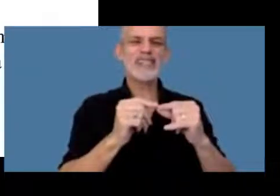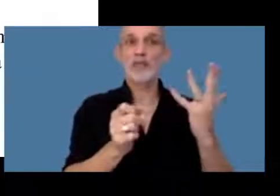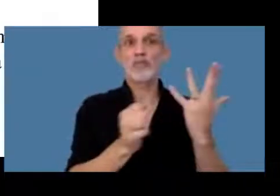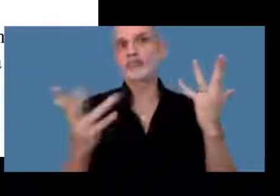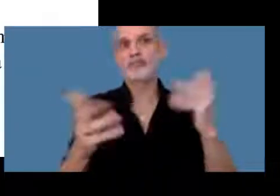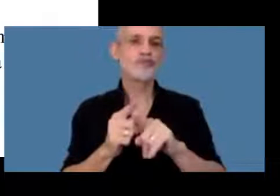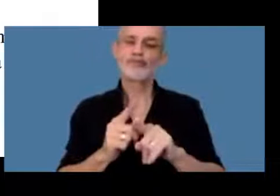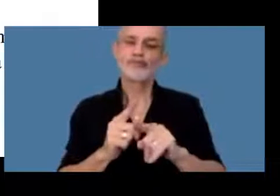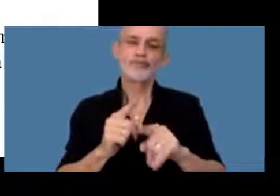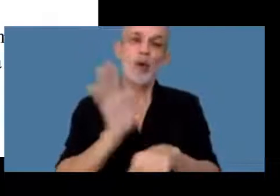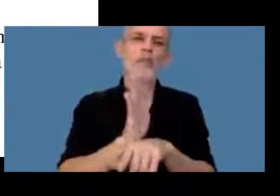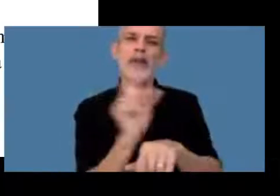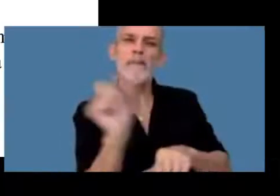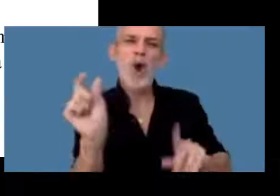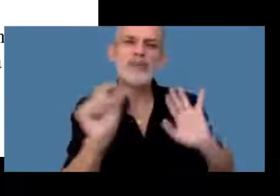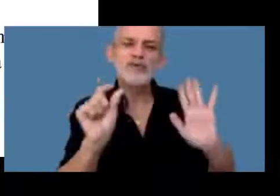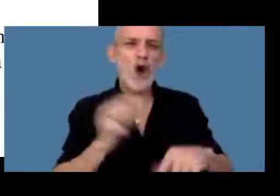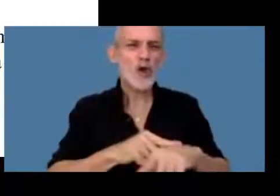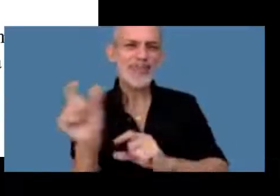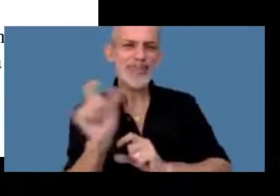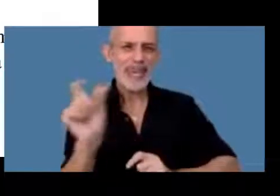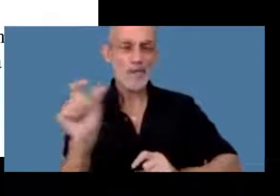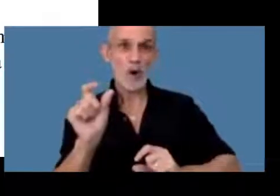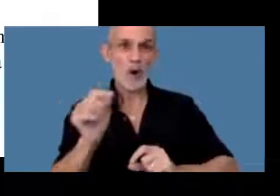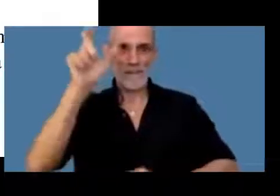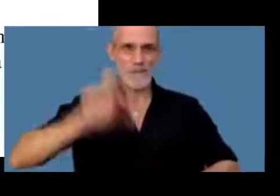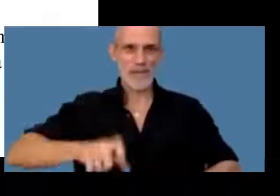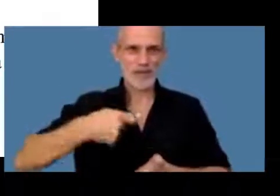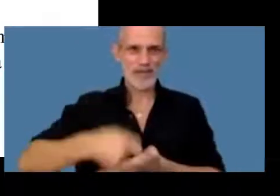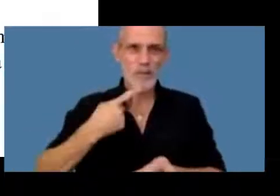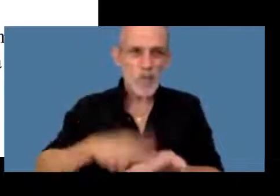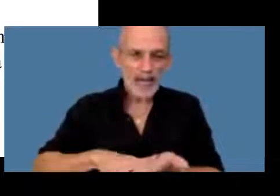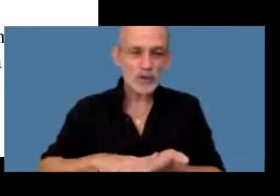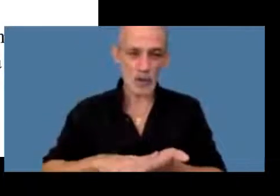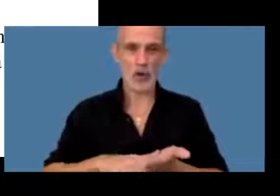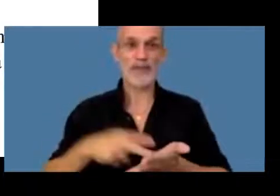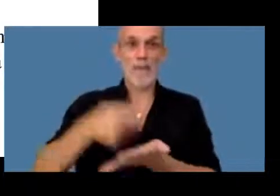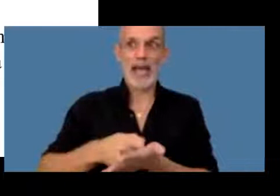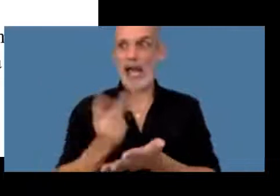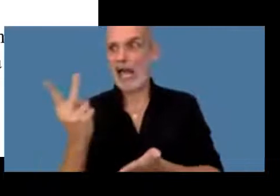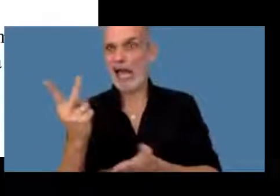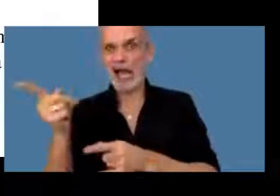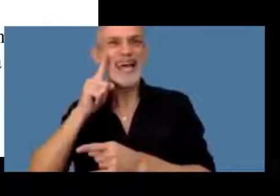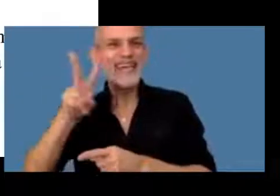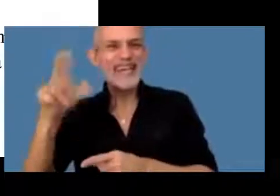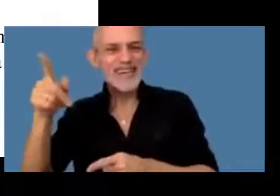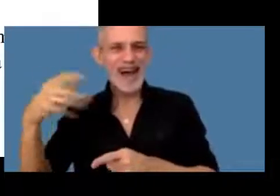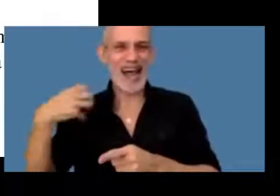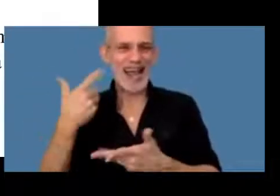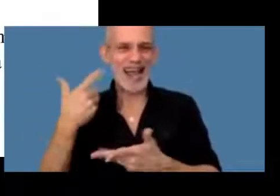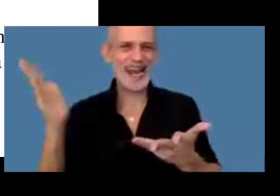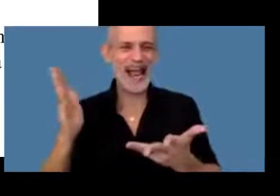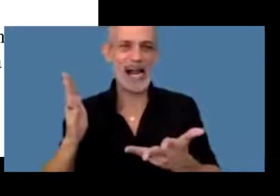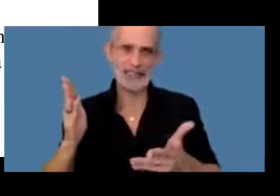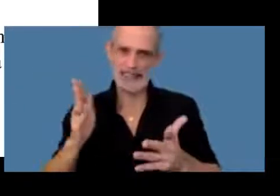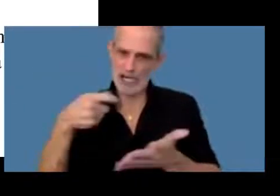régimen transitorio donde este contribuyente no va a tener que pagar el impuesto omitido entre